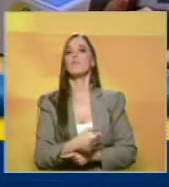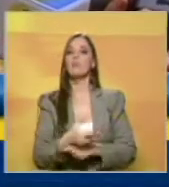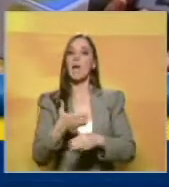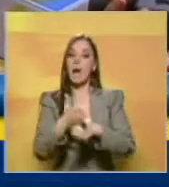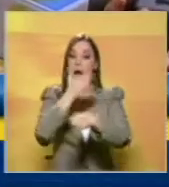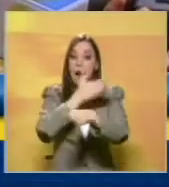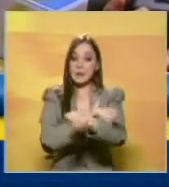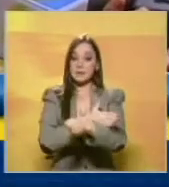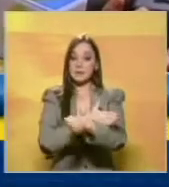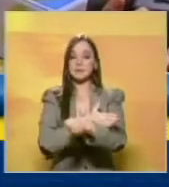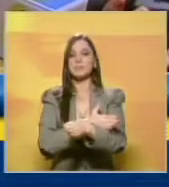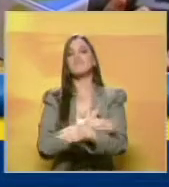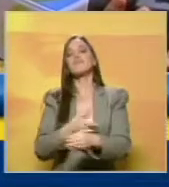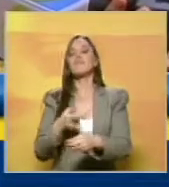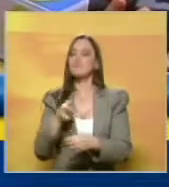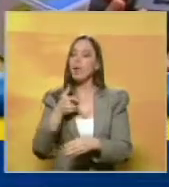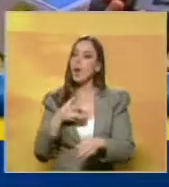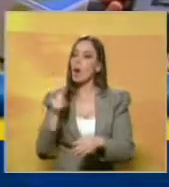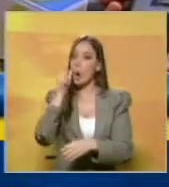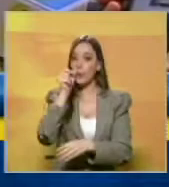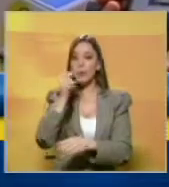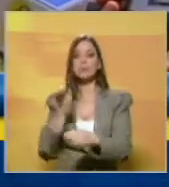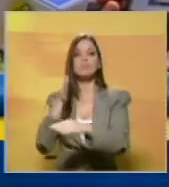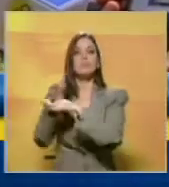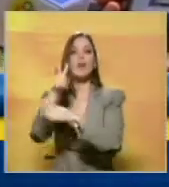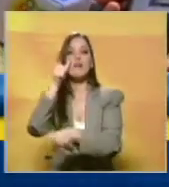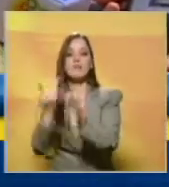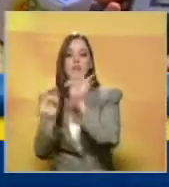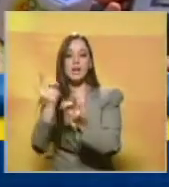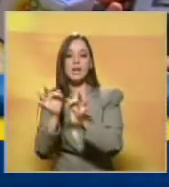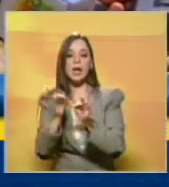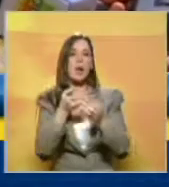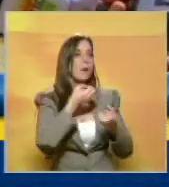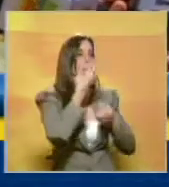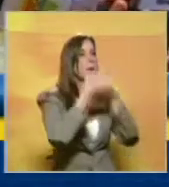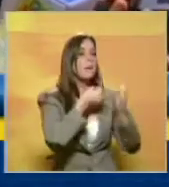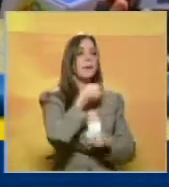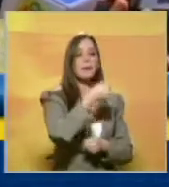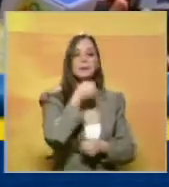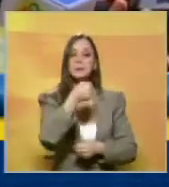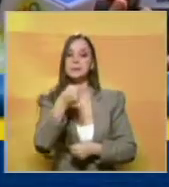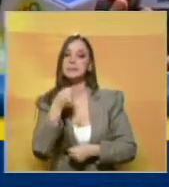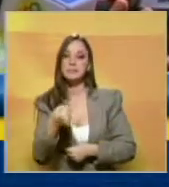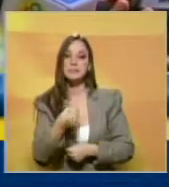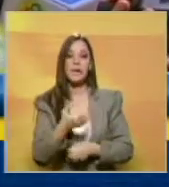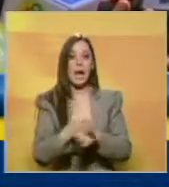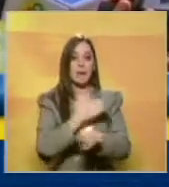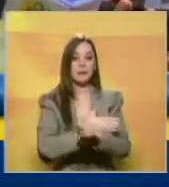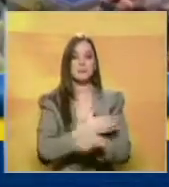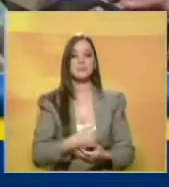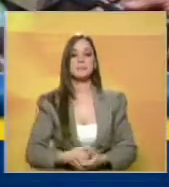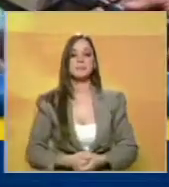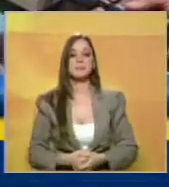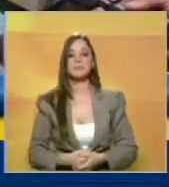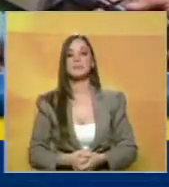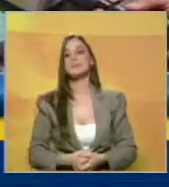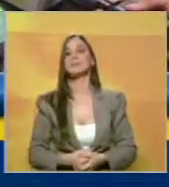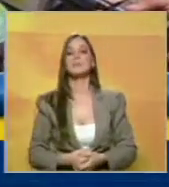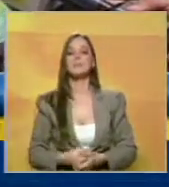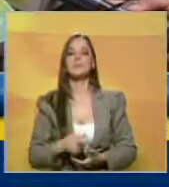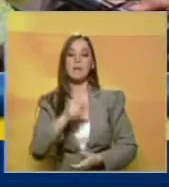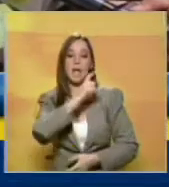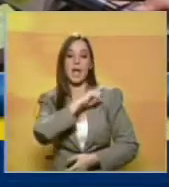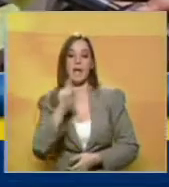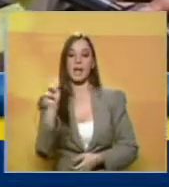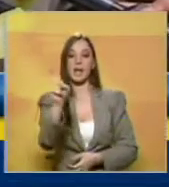de ingresar a la diligencia en la Fiscalía, el exmandatario entregó una declaración ante los medios de comunicación. El gerente